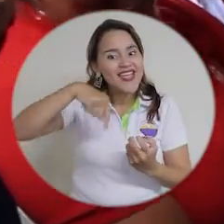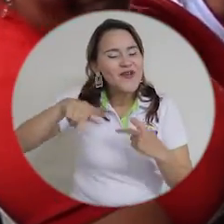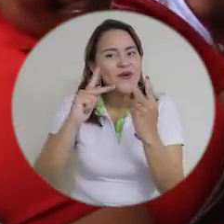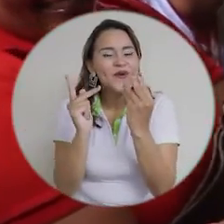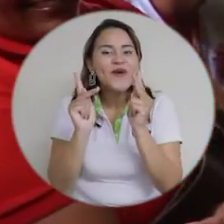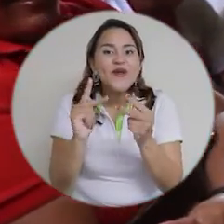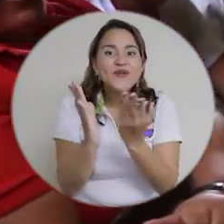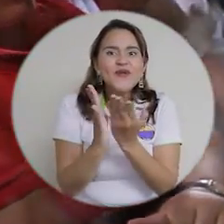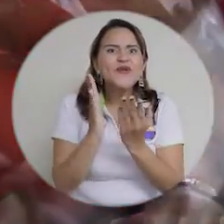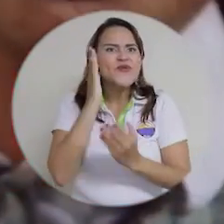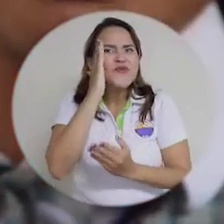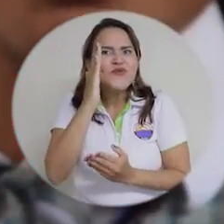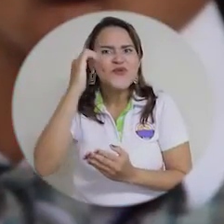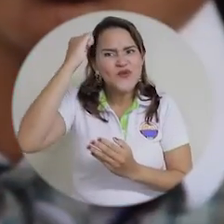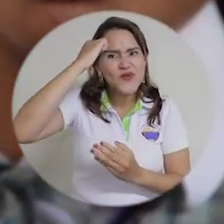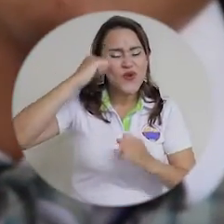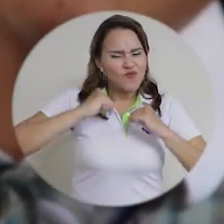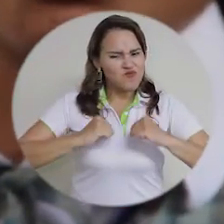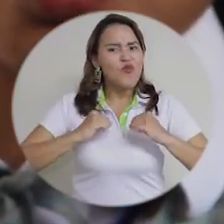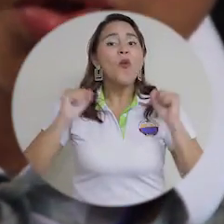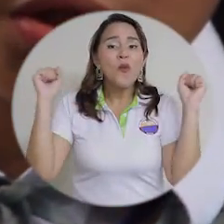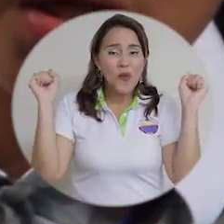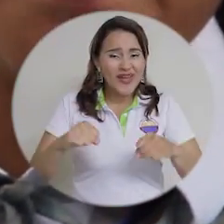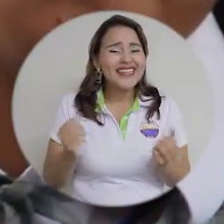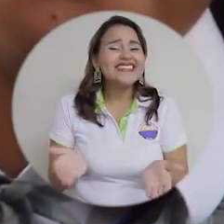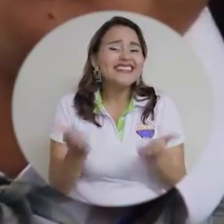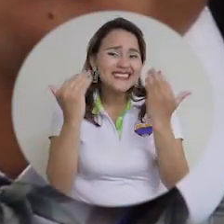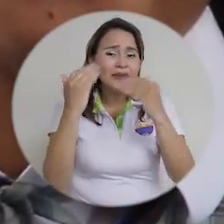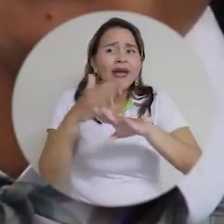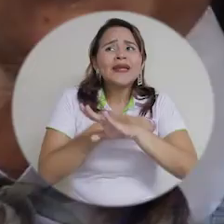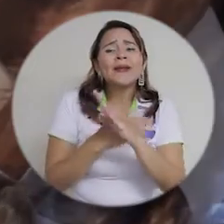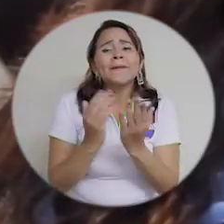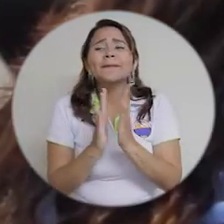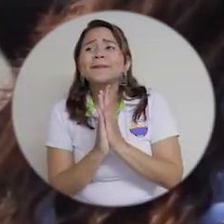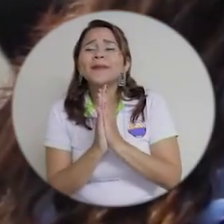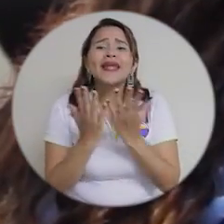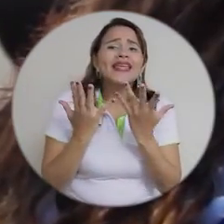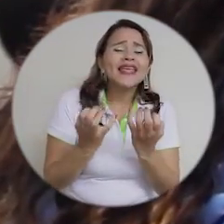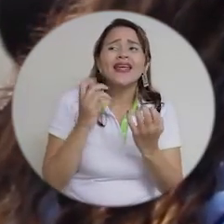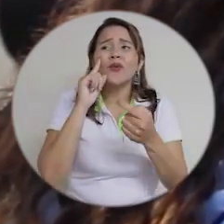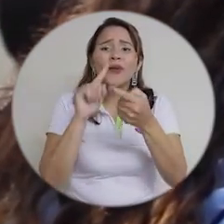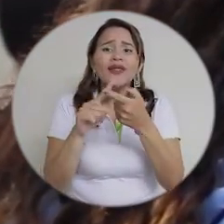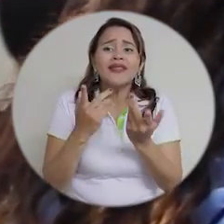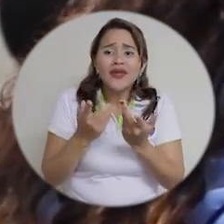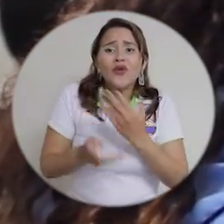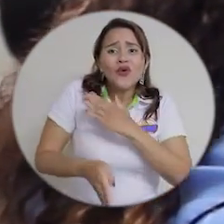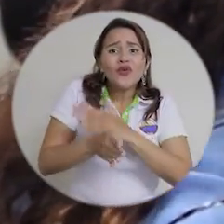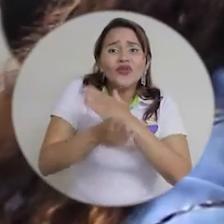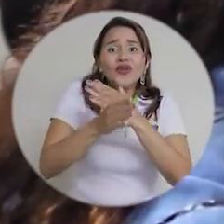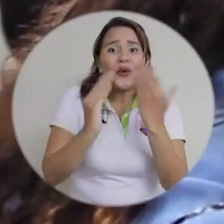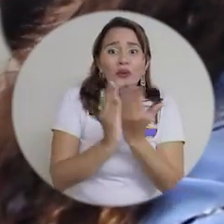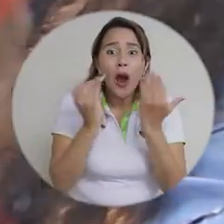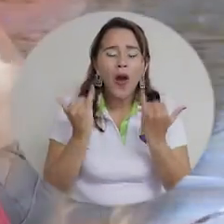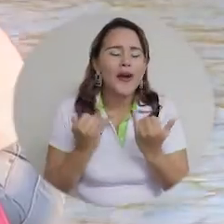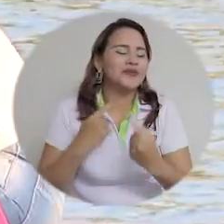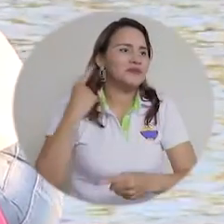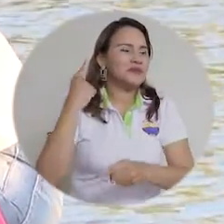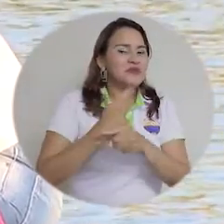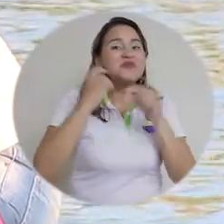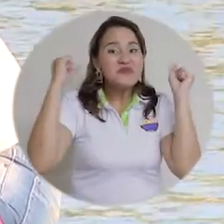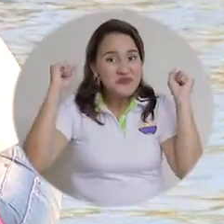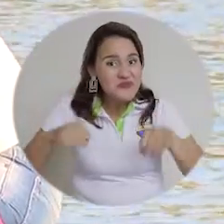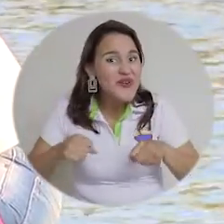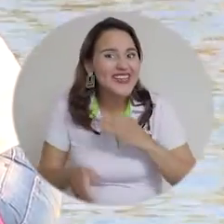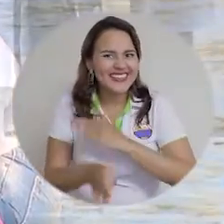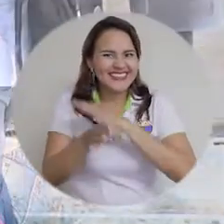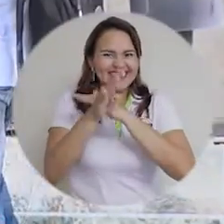posibilidades de formación de nuestras estudiantes. Estábamos esperando anhelantes que este camino formativo pudieran continuarlo ellas en